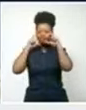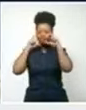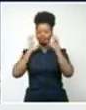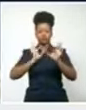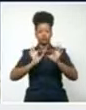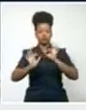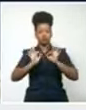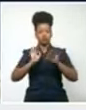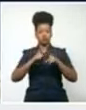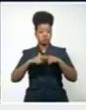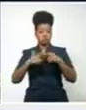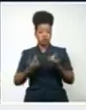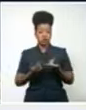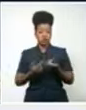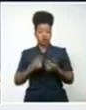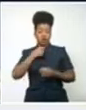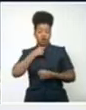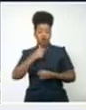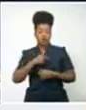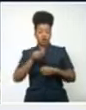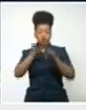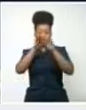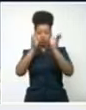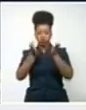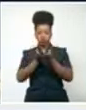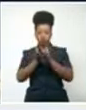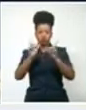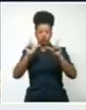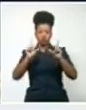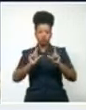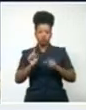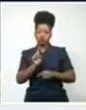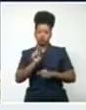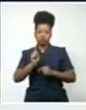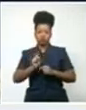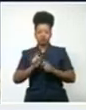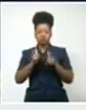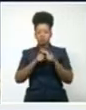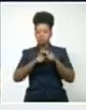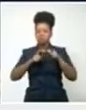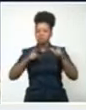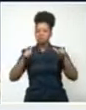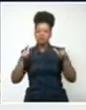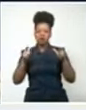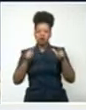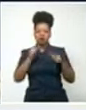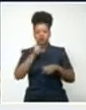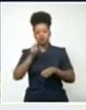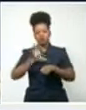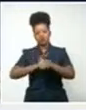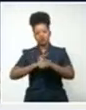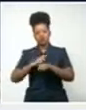lejos de disminuir el mundo, va en incremento. Y nosotros no podemos estar ajeno al mundo. Además,